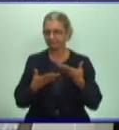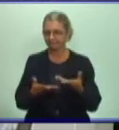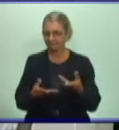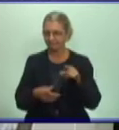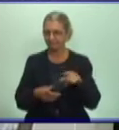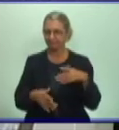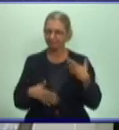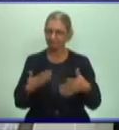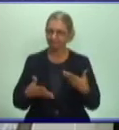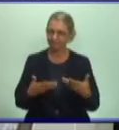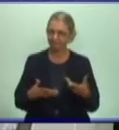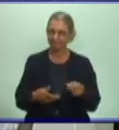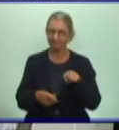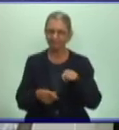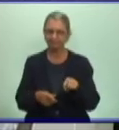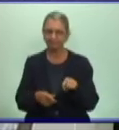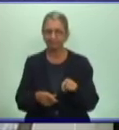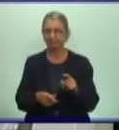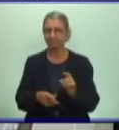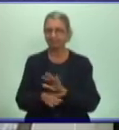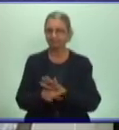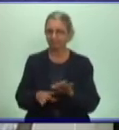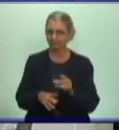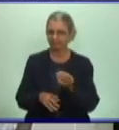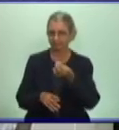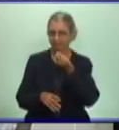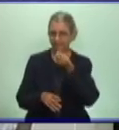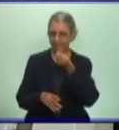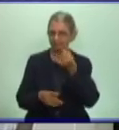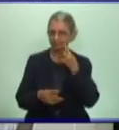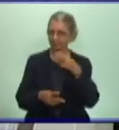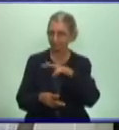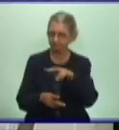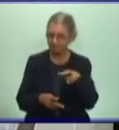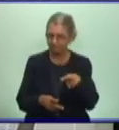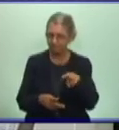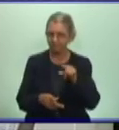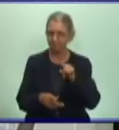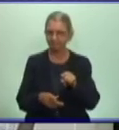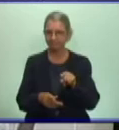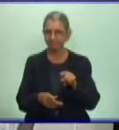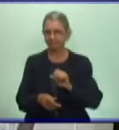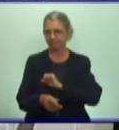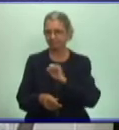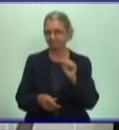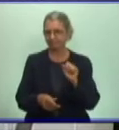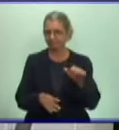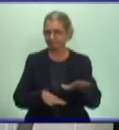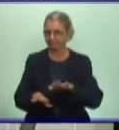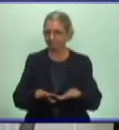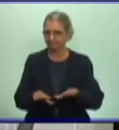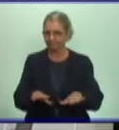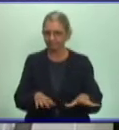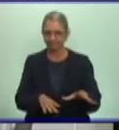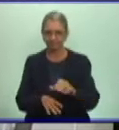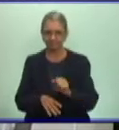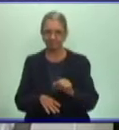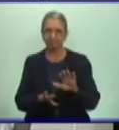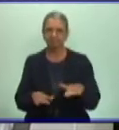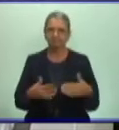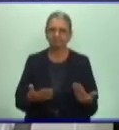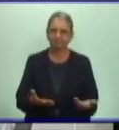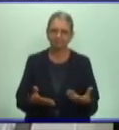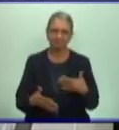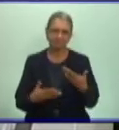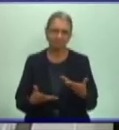determinadas actividades realizadas por los alumnos y que es otro espacio o momento para ganar más en preparación de lo que consiste esta actividad. Con